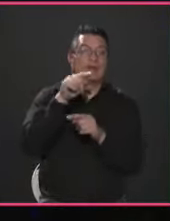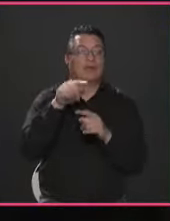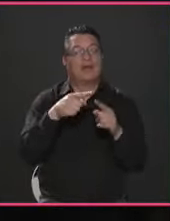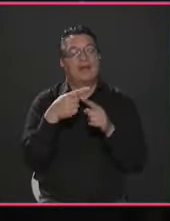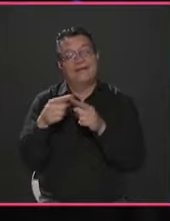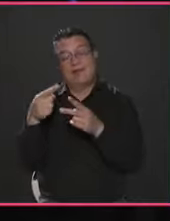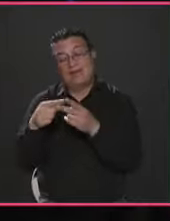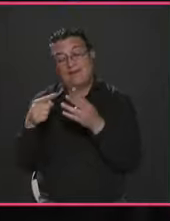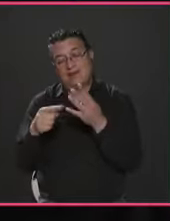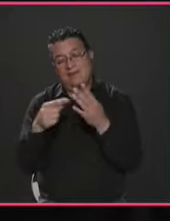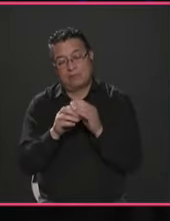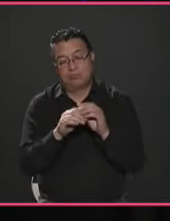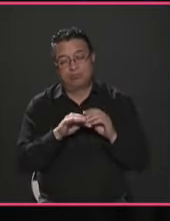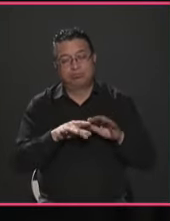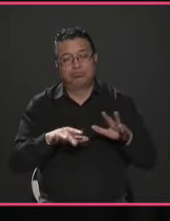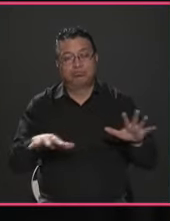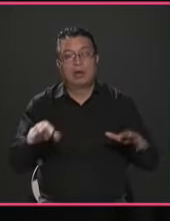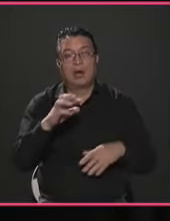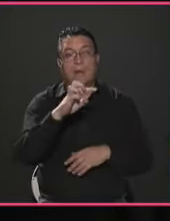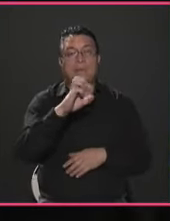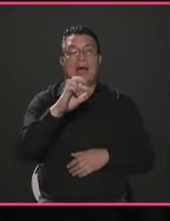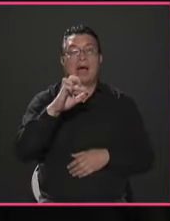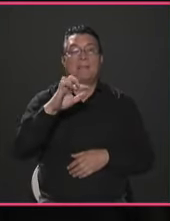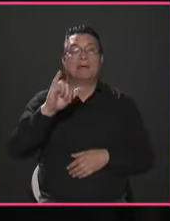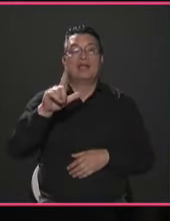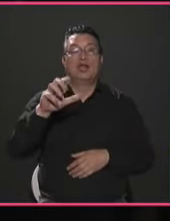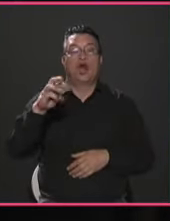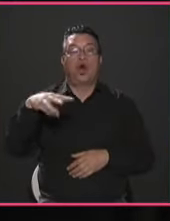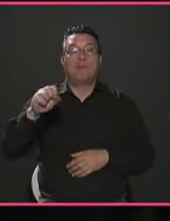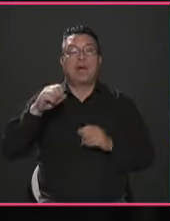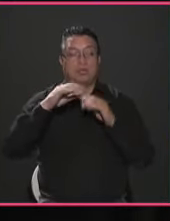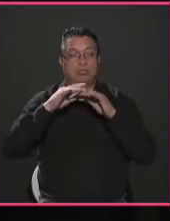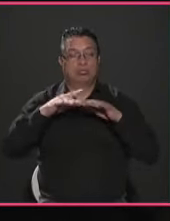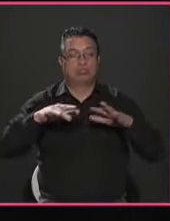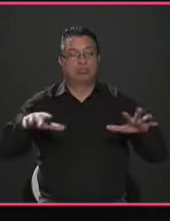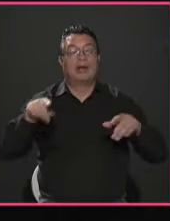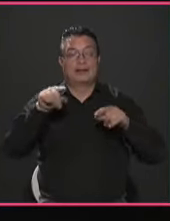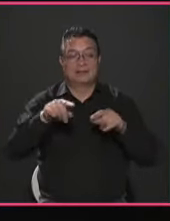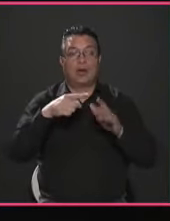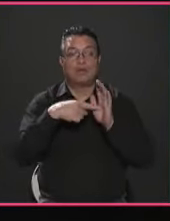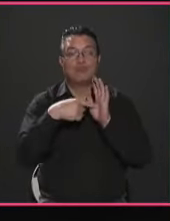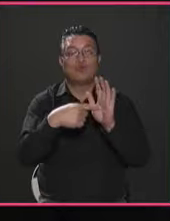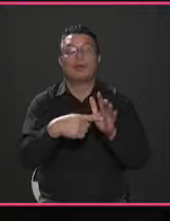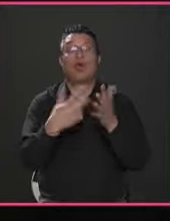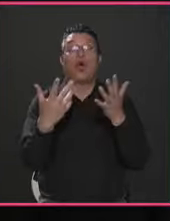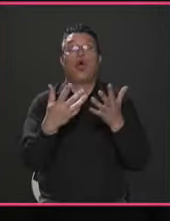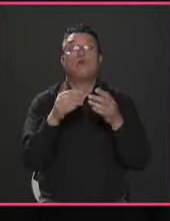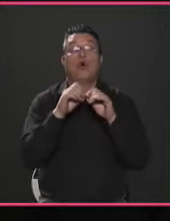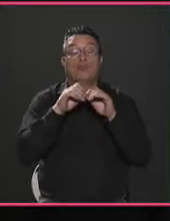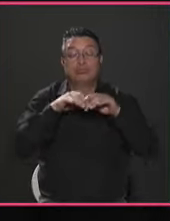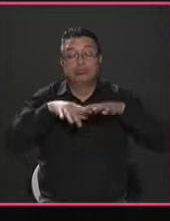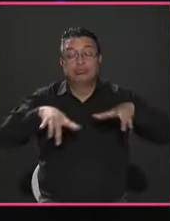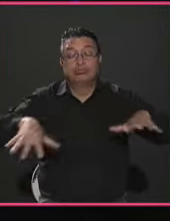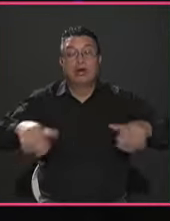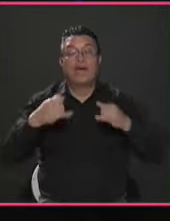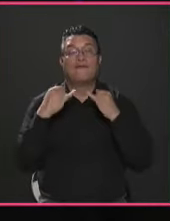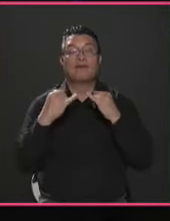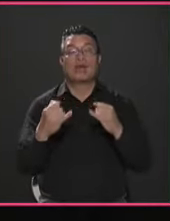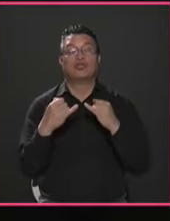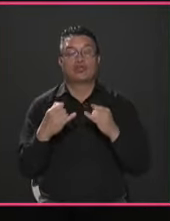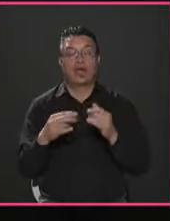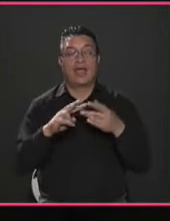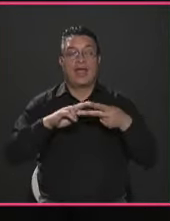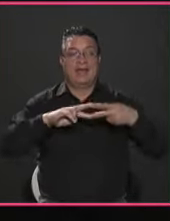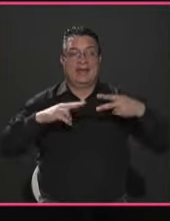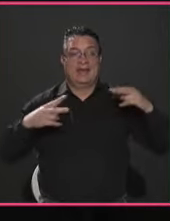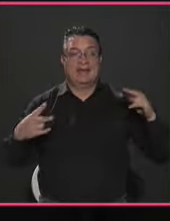cada todos los virus papilomas están presentados ahí y lo que muestra el árbol es la divergencia que tienen en su información genética entonces